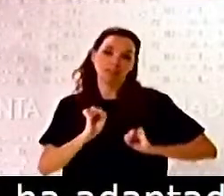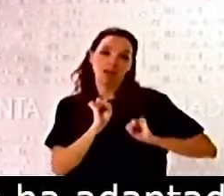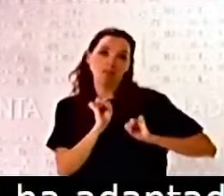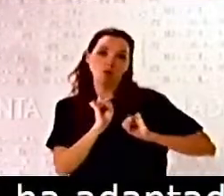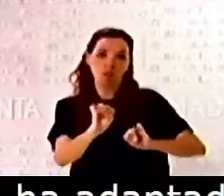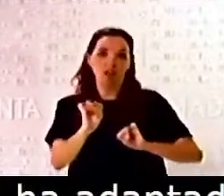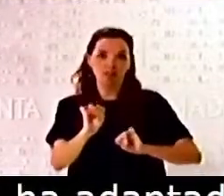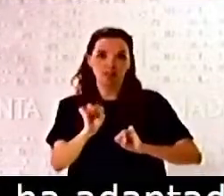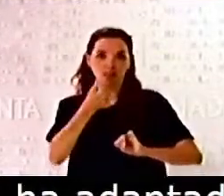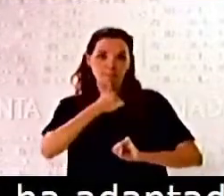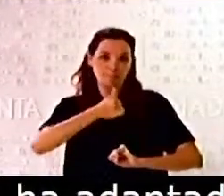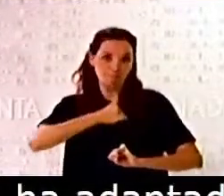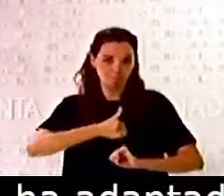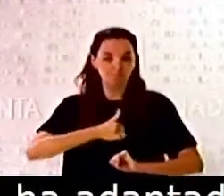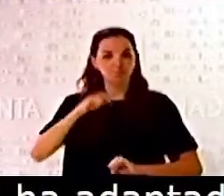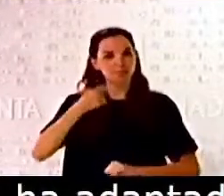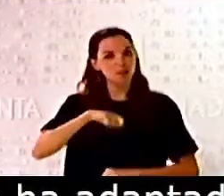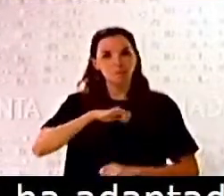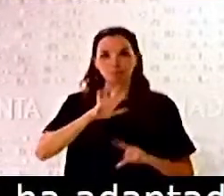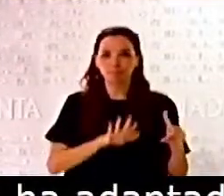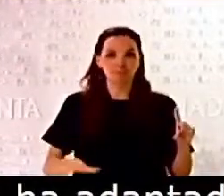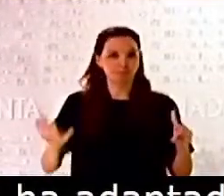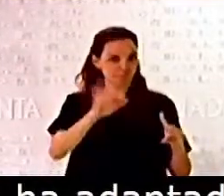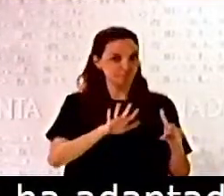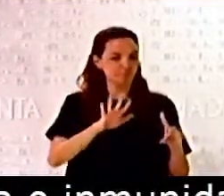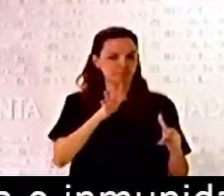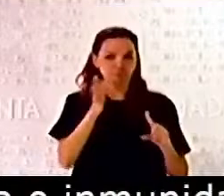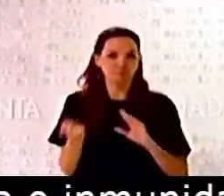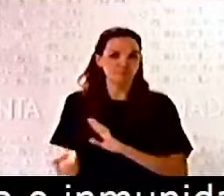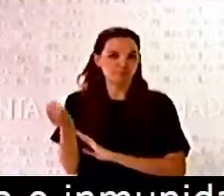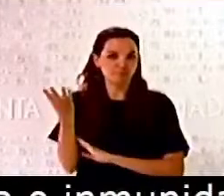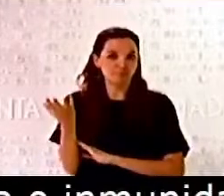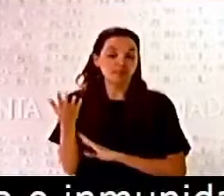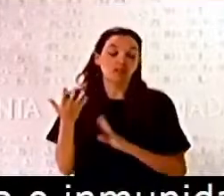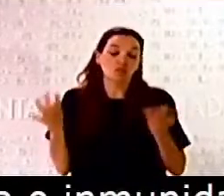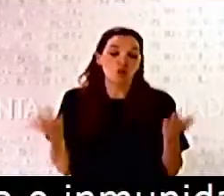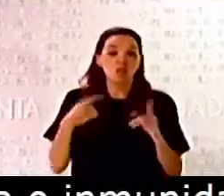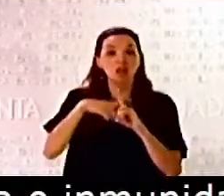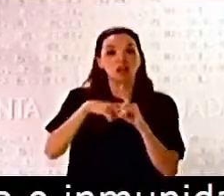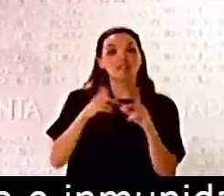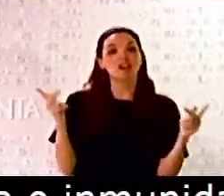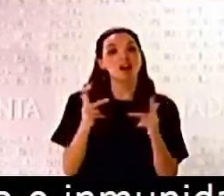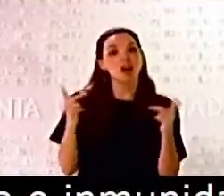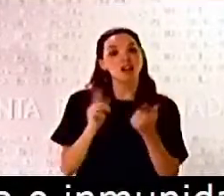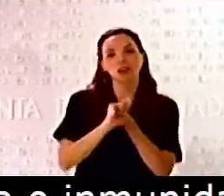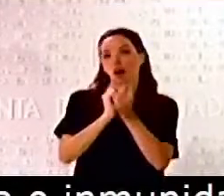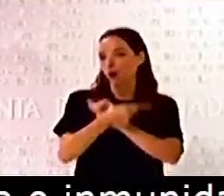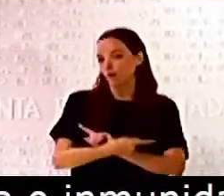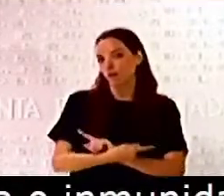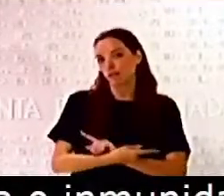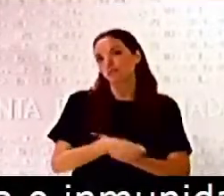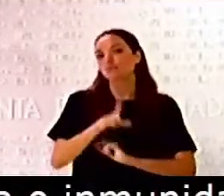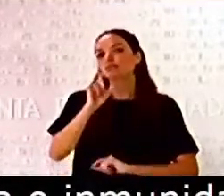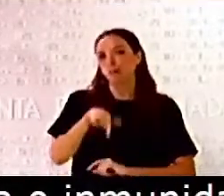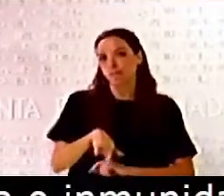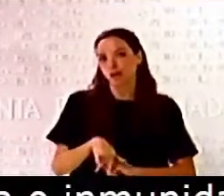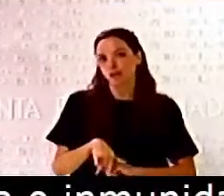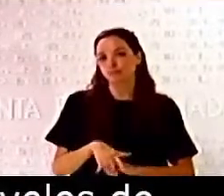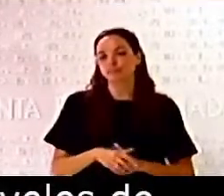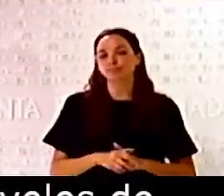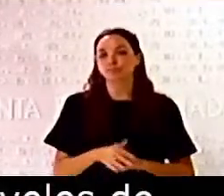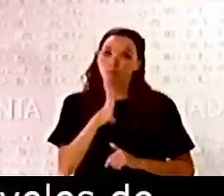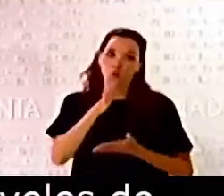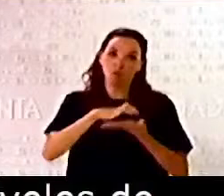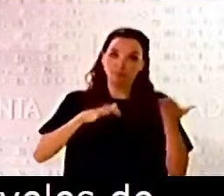de nuestro país, de España, con lo cual los niveles de alerta cambiarán en cuanto a la declaración de su criterio.